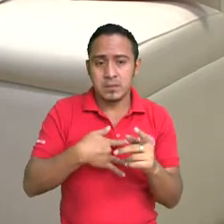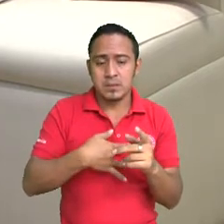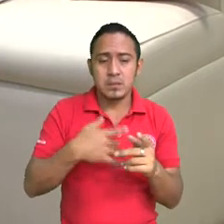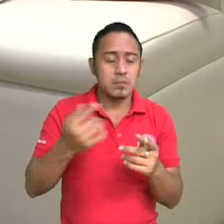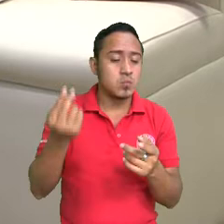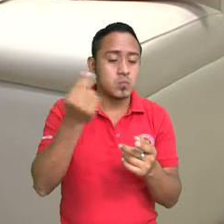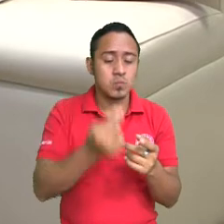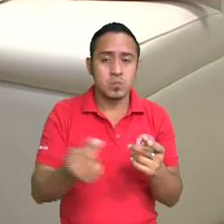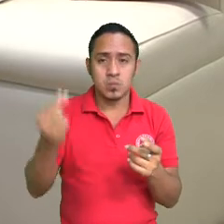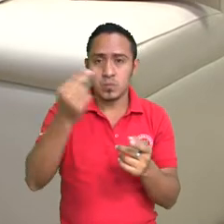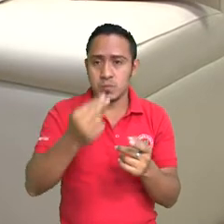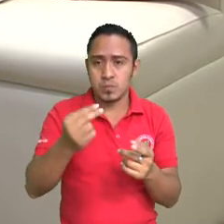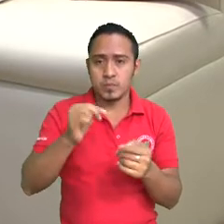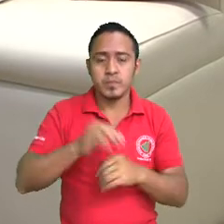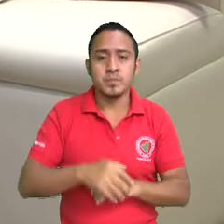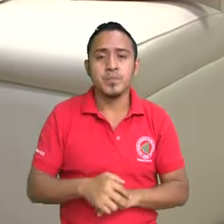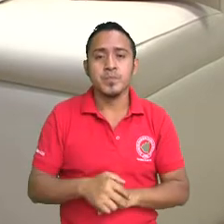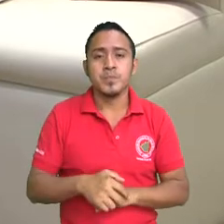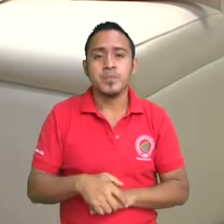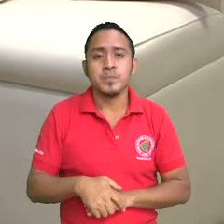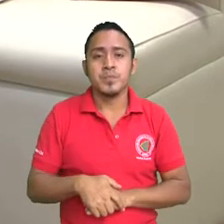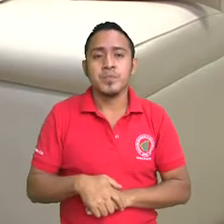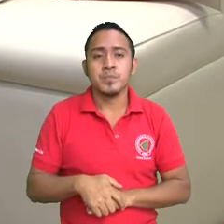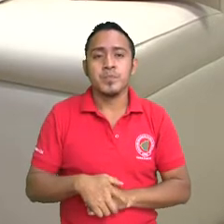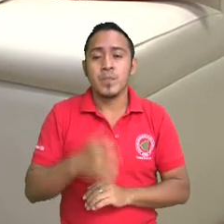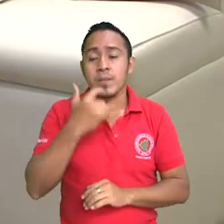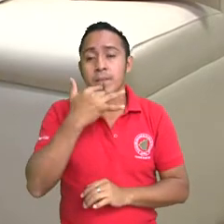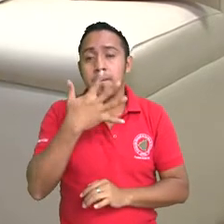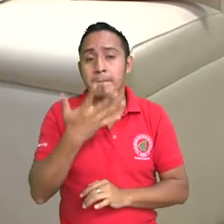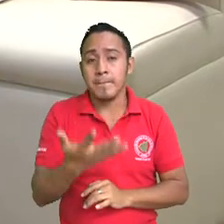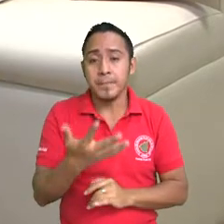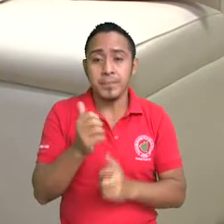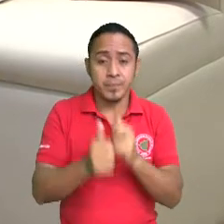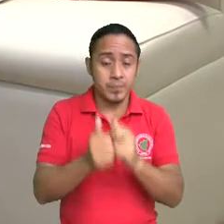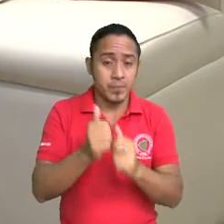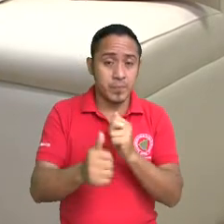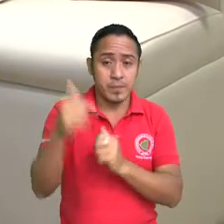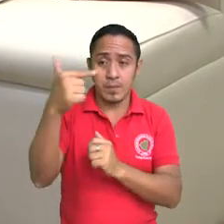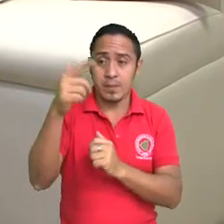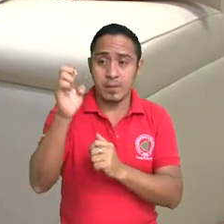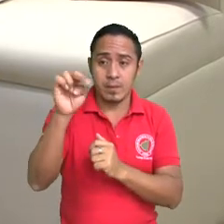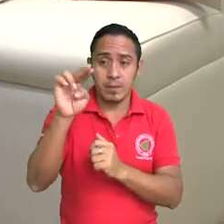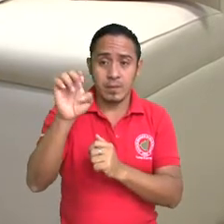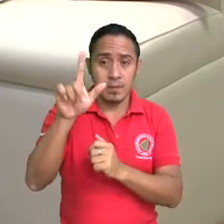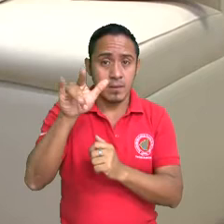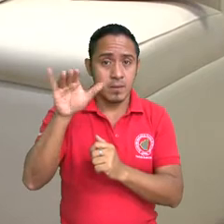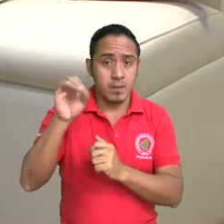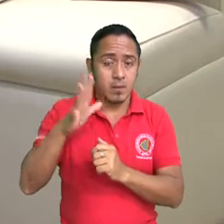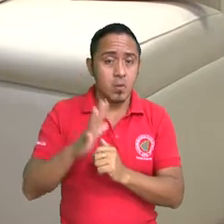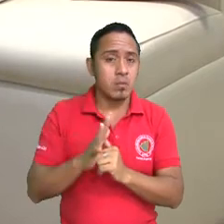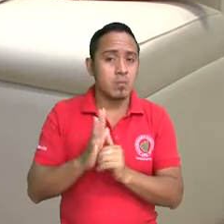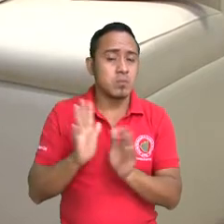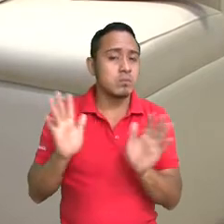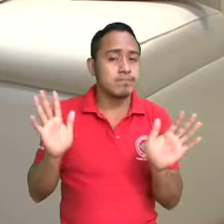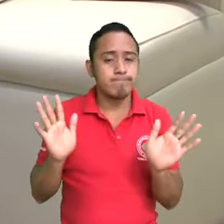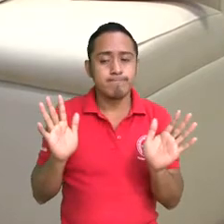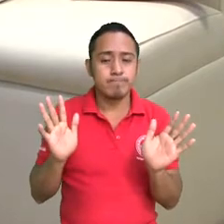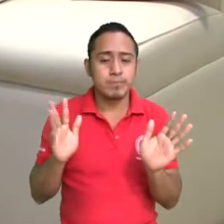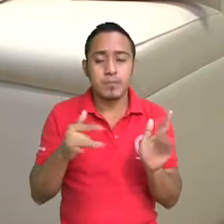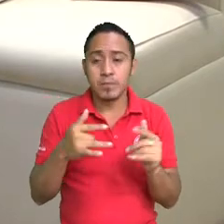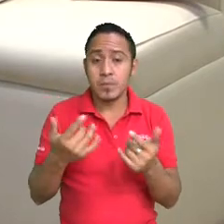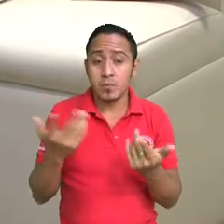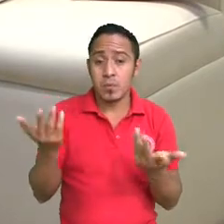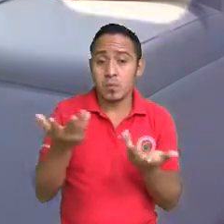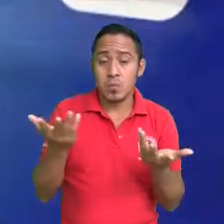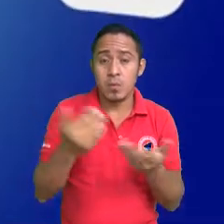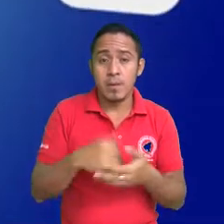lentes porque salen con alguna deficiencia genética. O sea, algún problema genético, pues. No necesariamente porque están